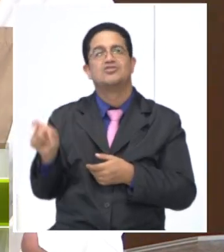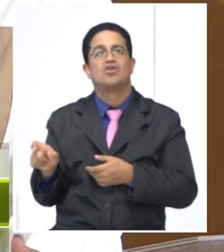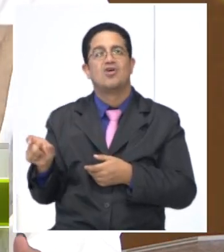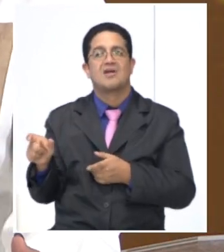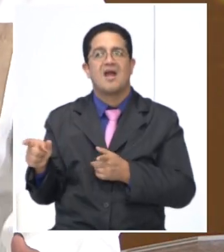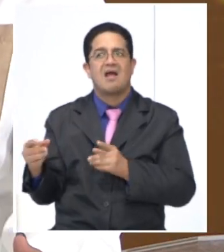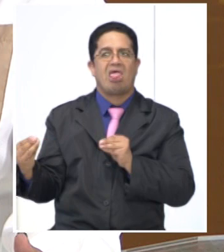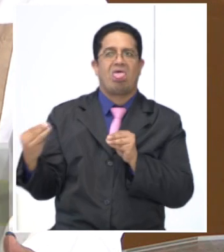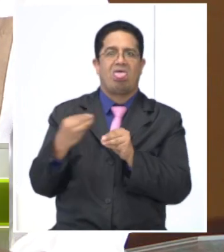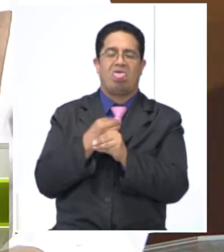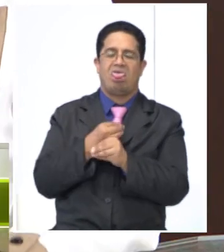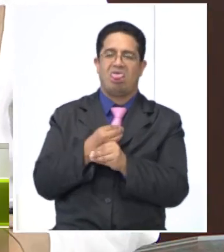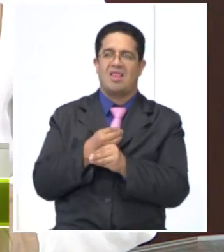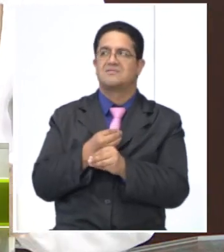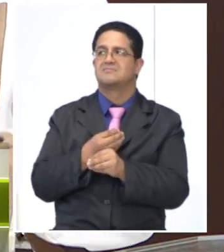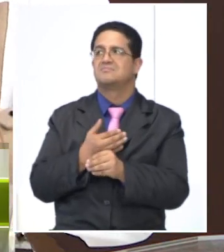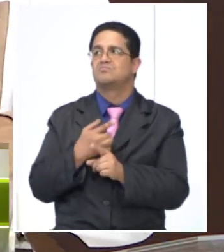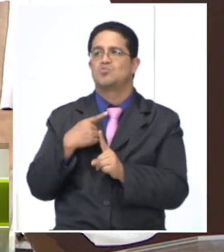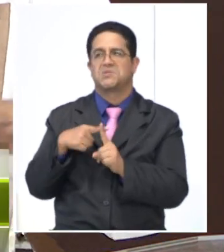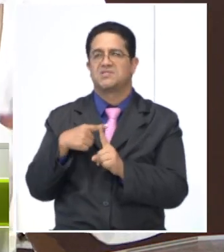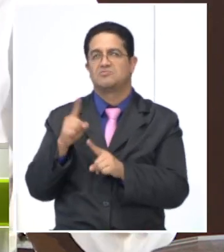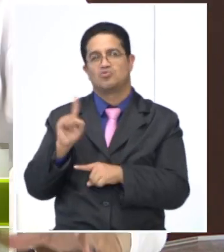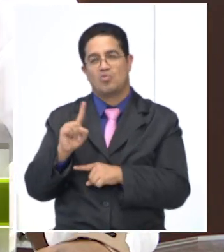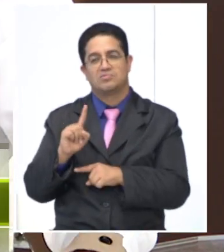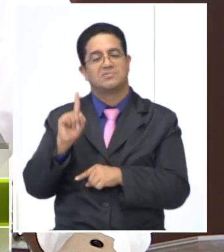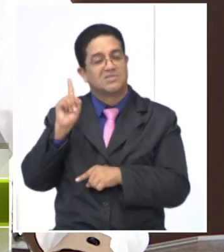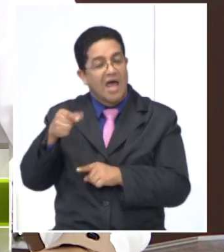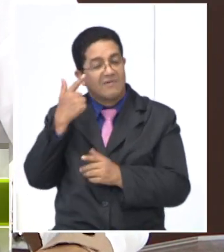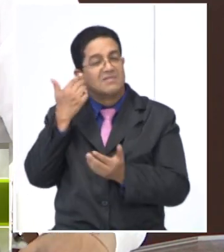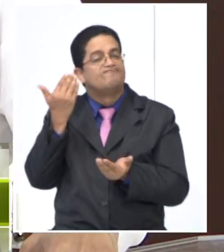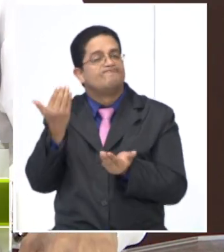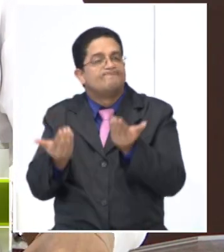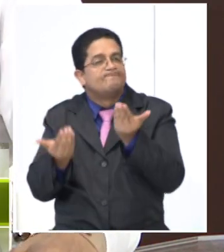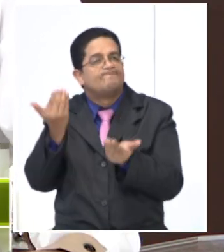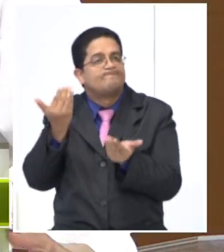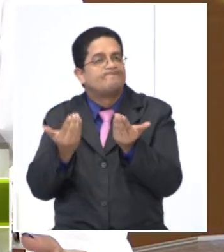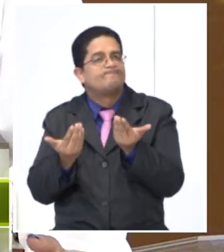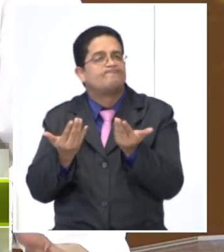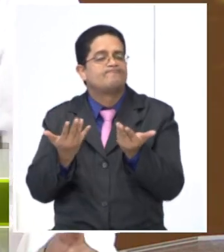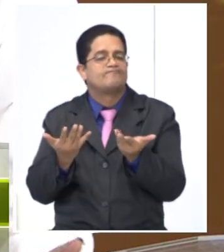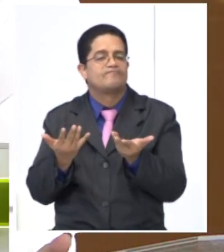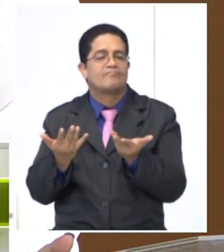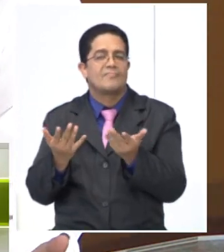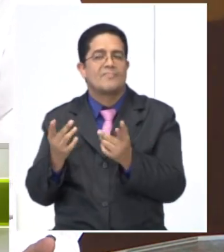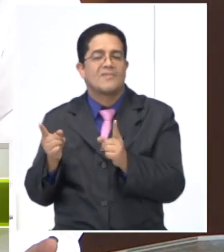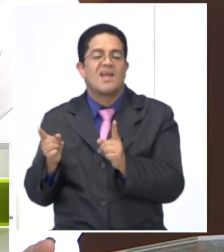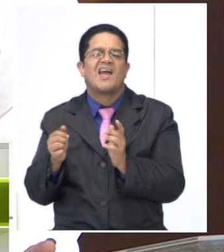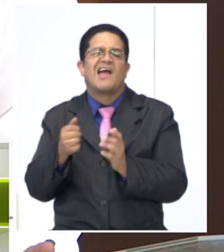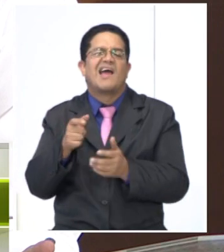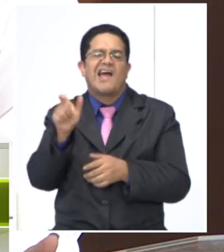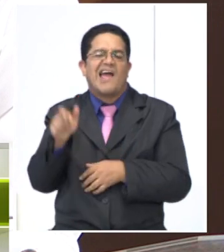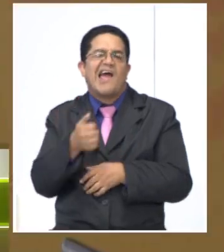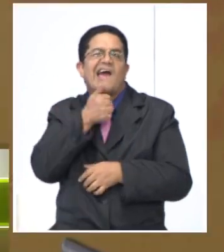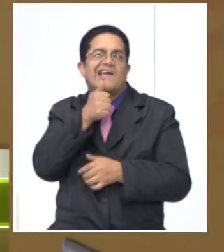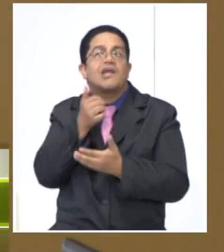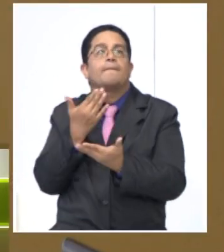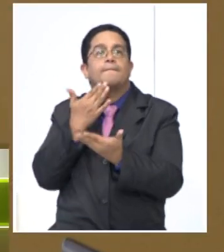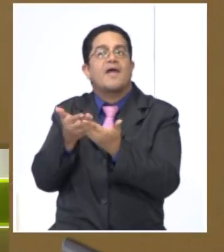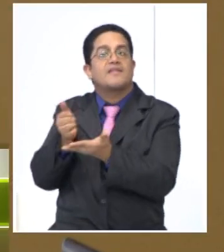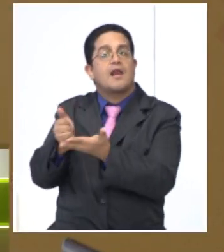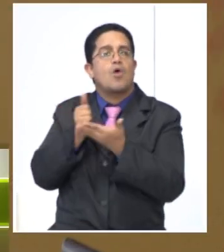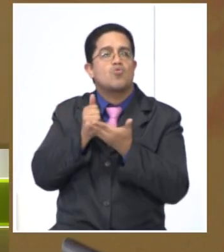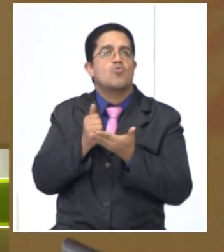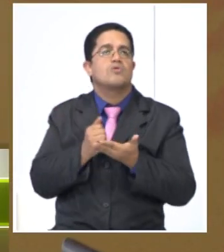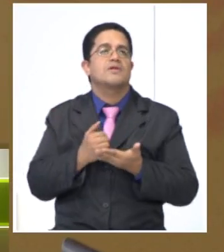más adecuado para nosotros. Por eso hay que saber cómo que diferenciar también en qué momento acudir y a dónde acudir, ¿no? Claro que sí, es el